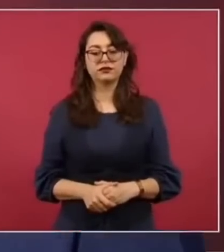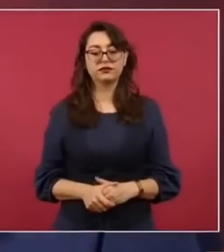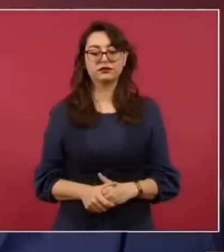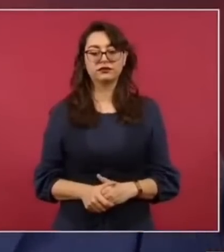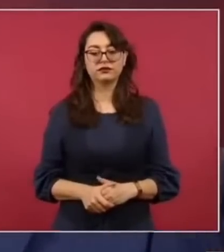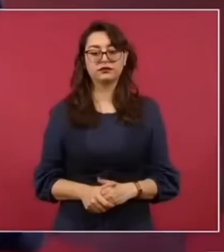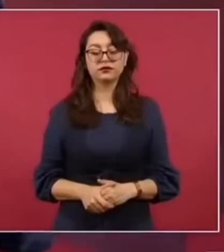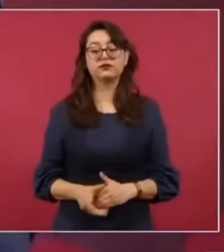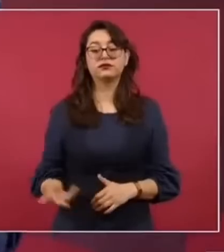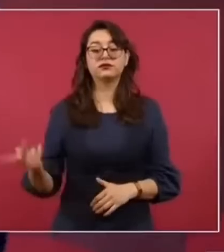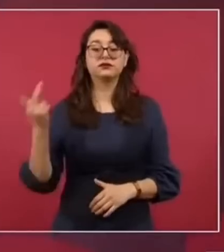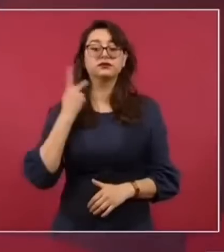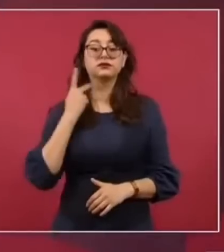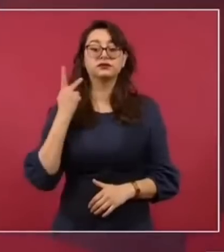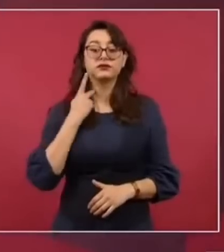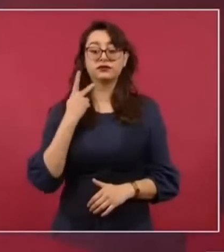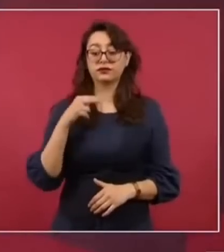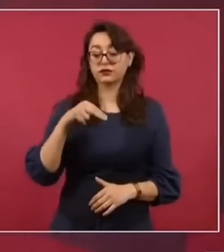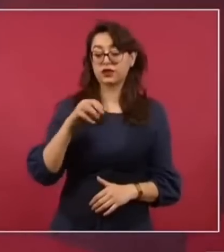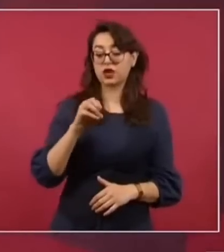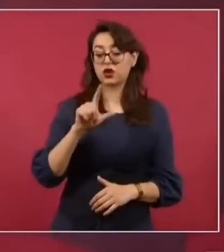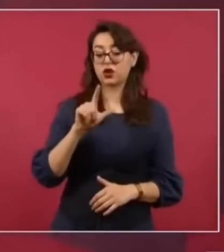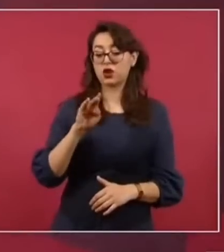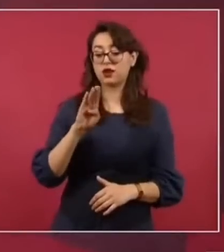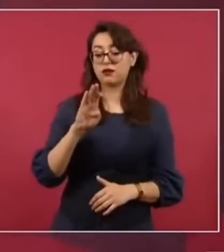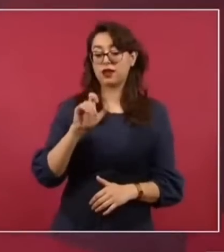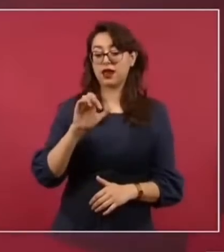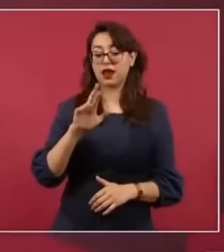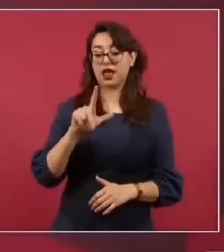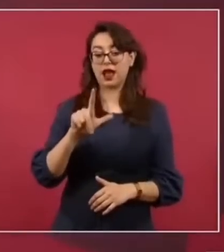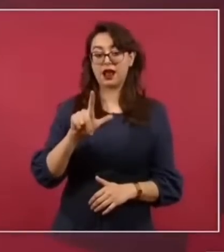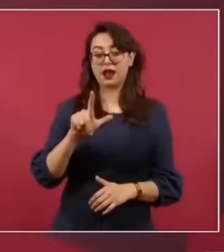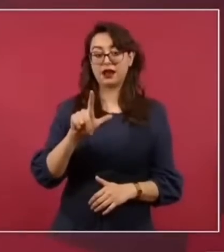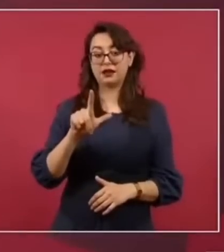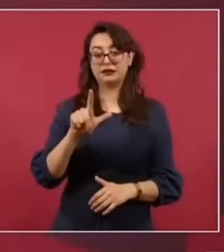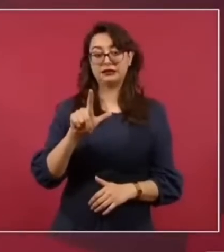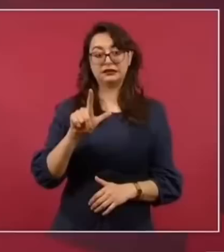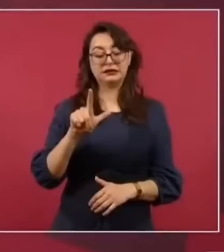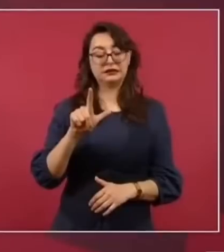porque la política neoliberal fue así,